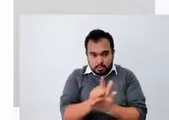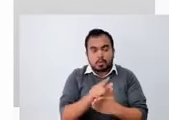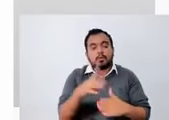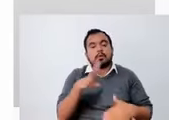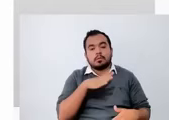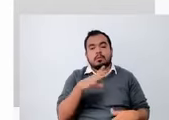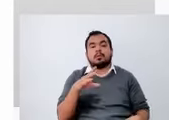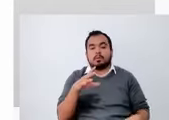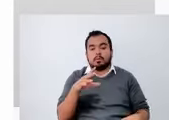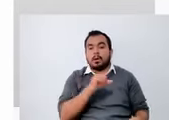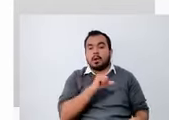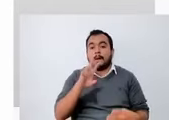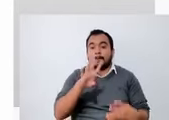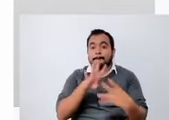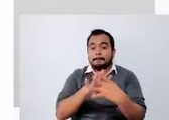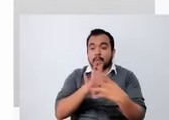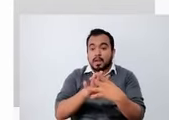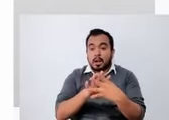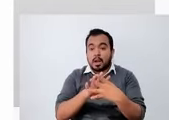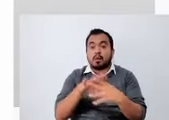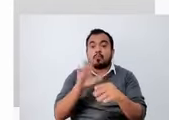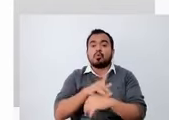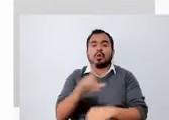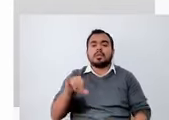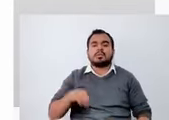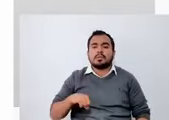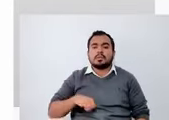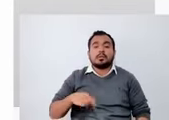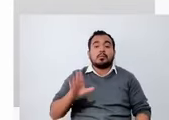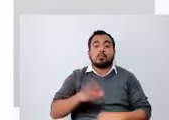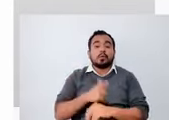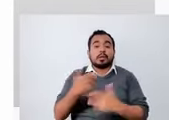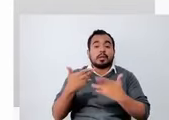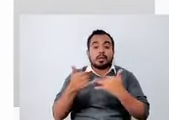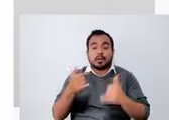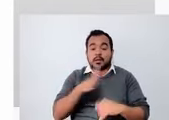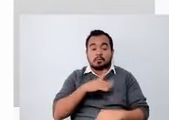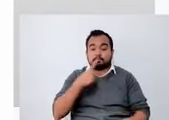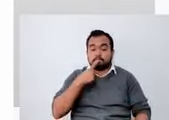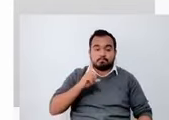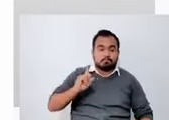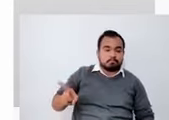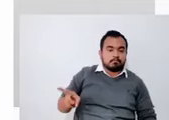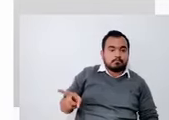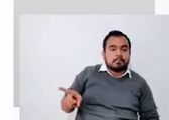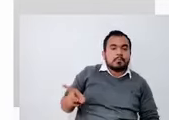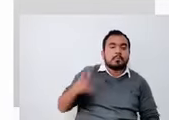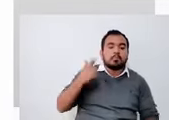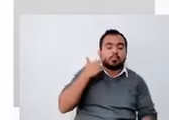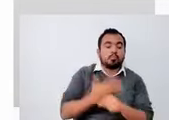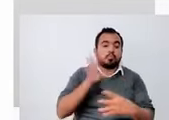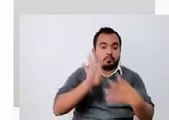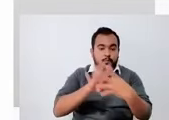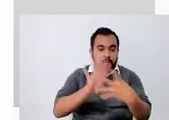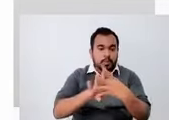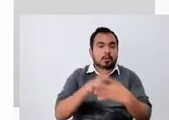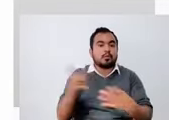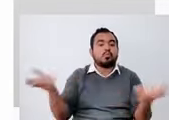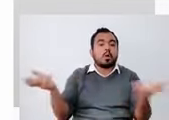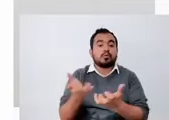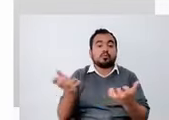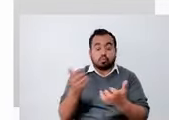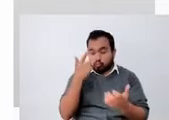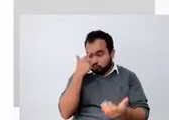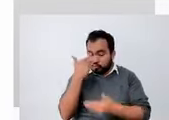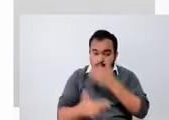penal porque no interesa, porque nada de esto tiene que ver con la imputación de responsabilidad penal, nada de esto tiene que ver con la acción típicamente antijurídica, culpable